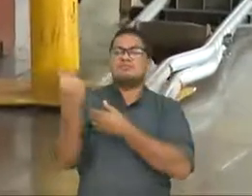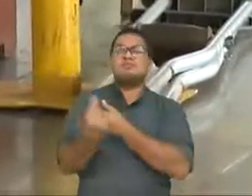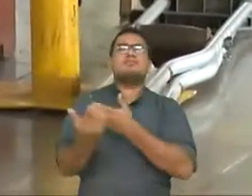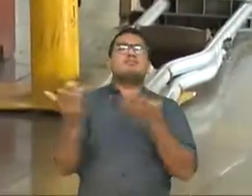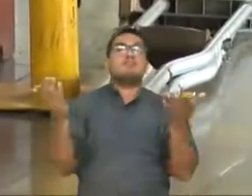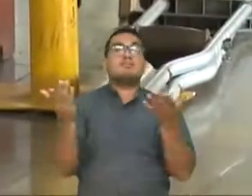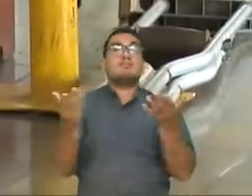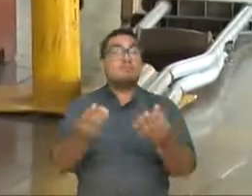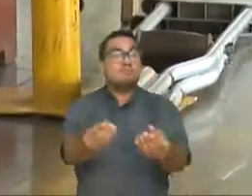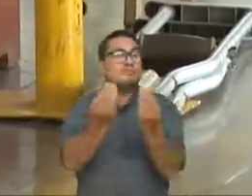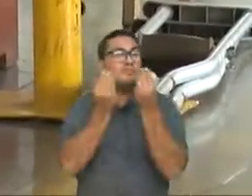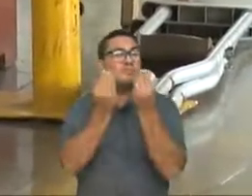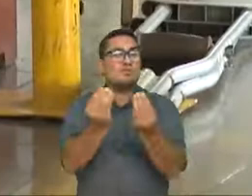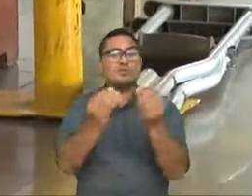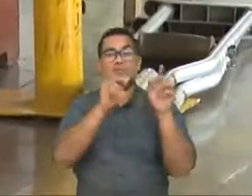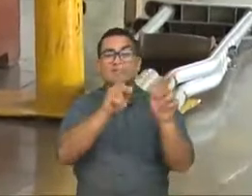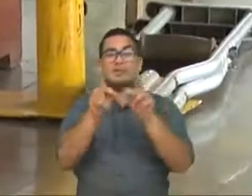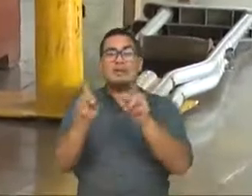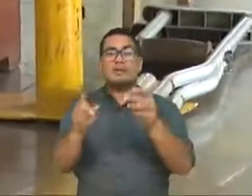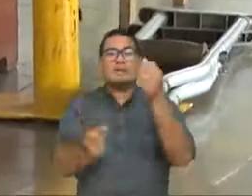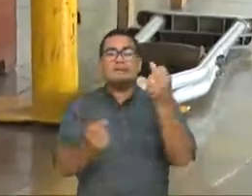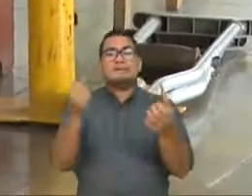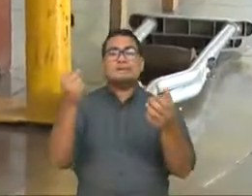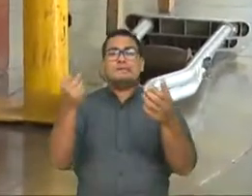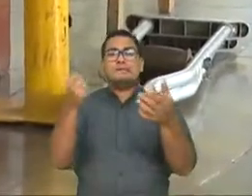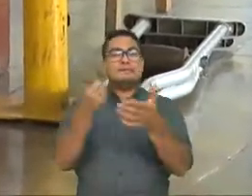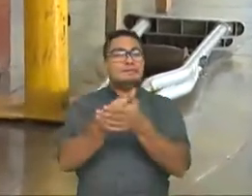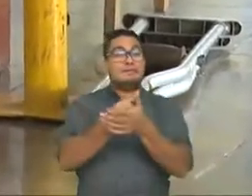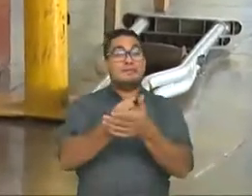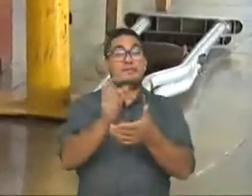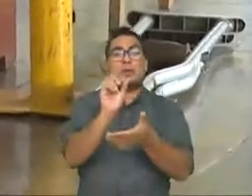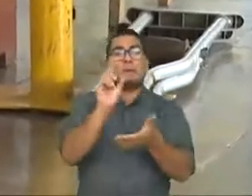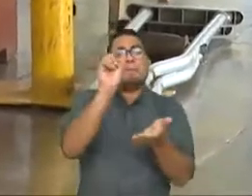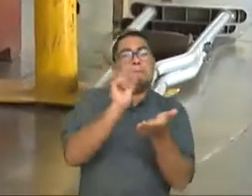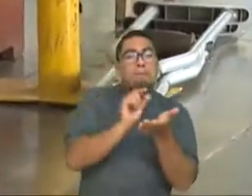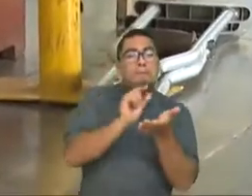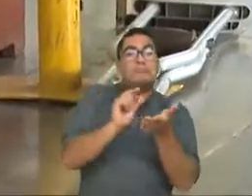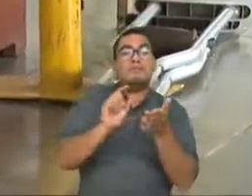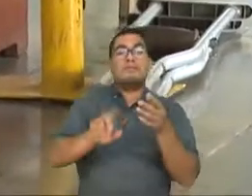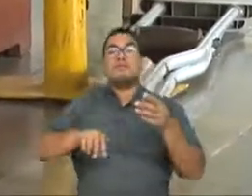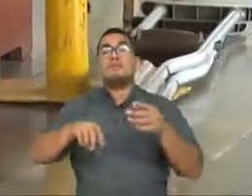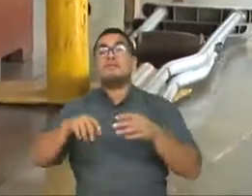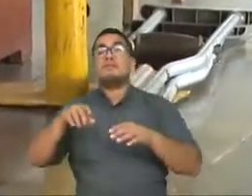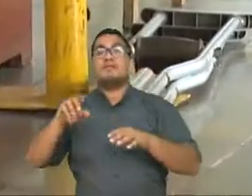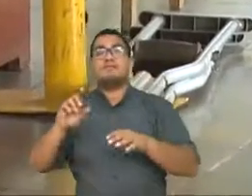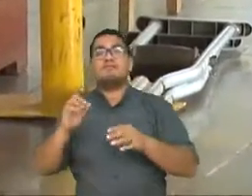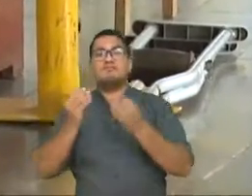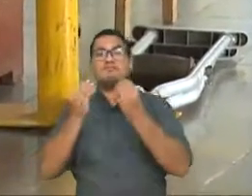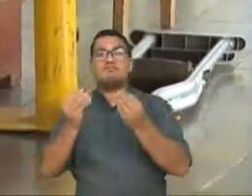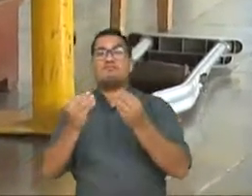son motorizados. Motorizados. Después le siguen los de accidentes